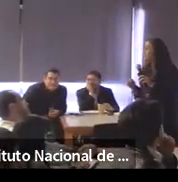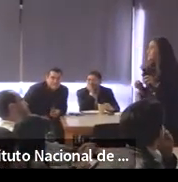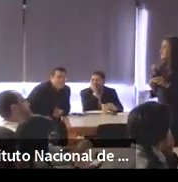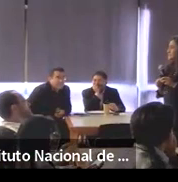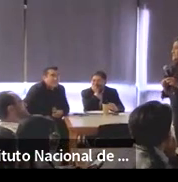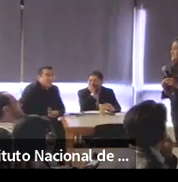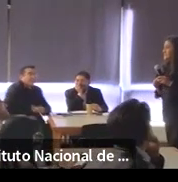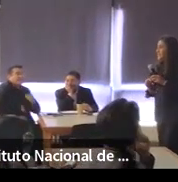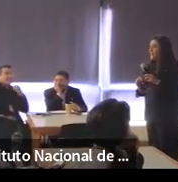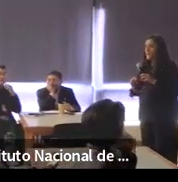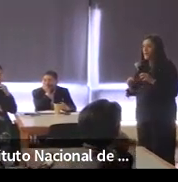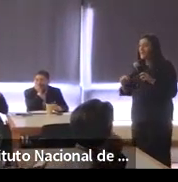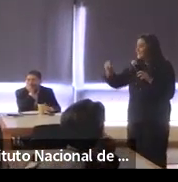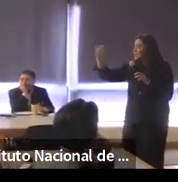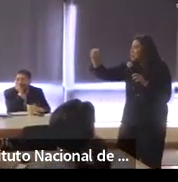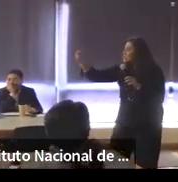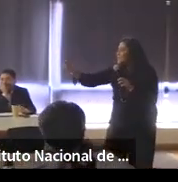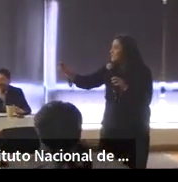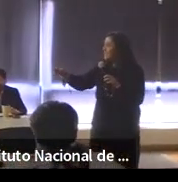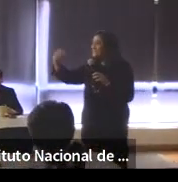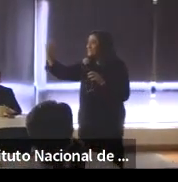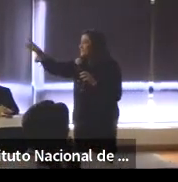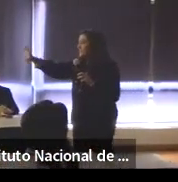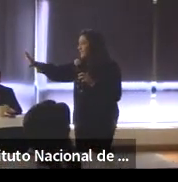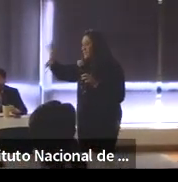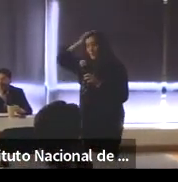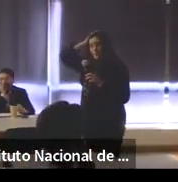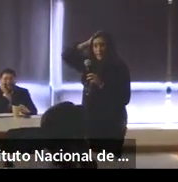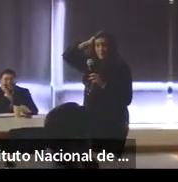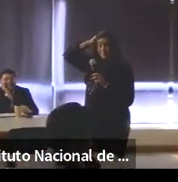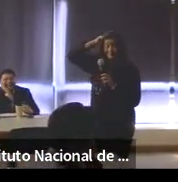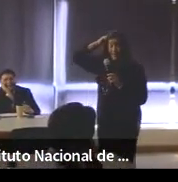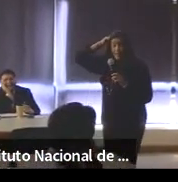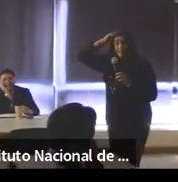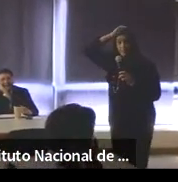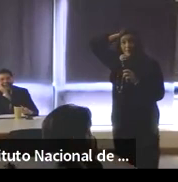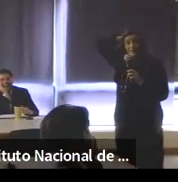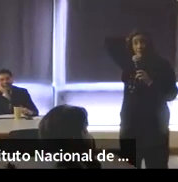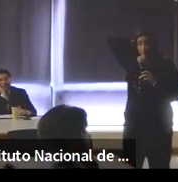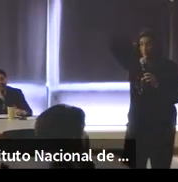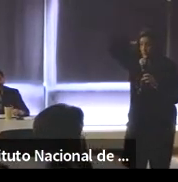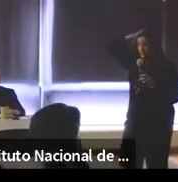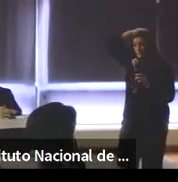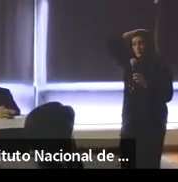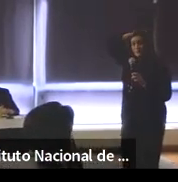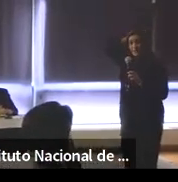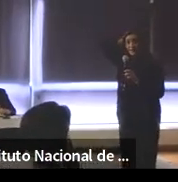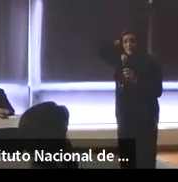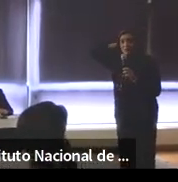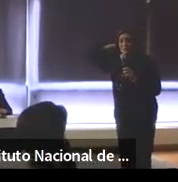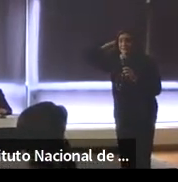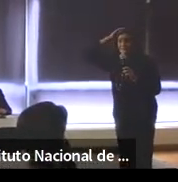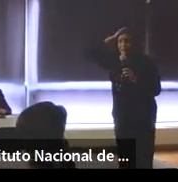que los quiero es que los quiero ese sentimiento que bueno seguramente algunos científicos